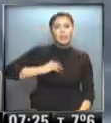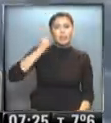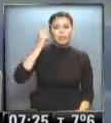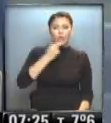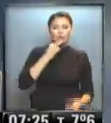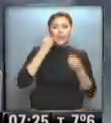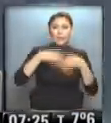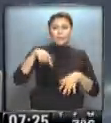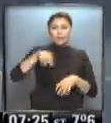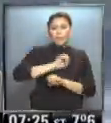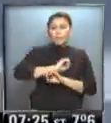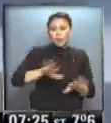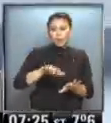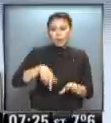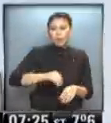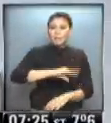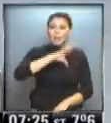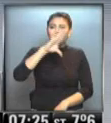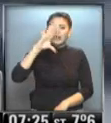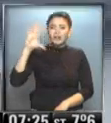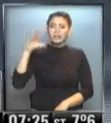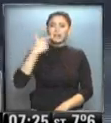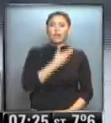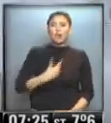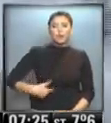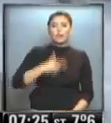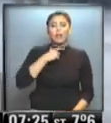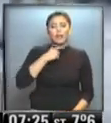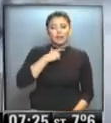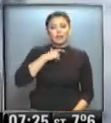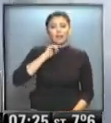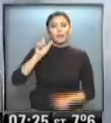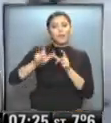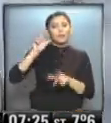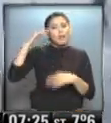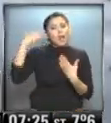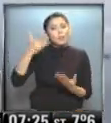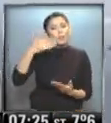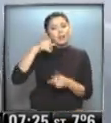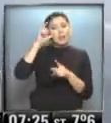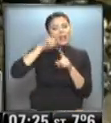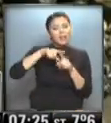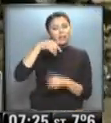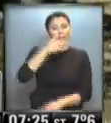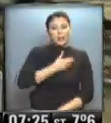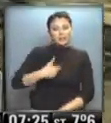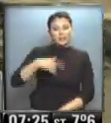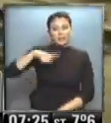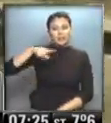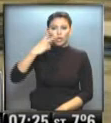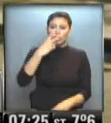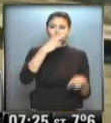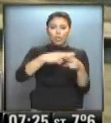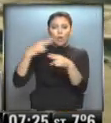2011. La masacre comenzó al amanecer con los operativos del gobierno para desalojar a los seguidores de Mursi de dos plazas en las que